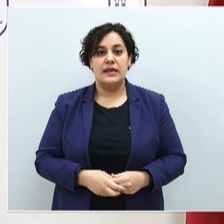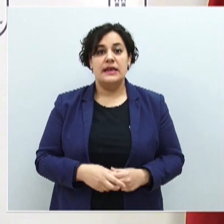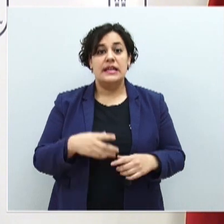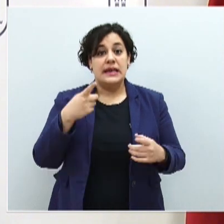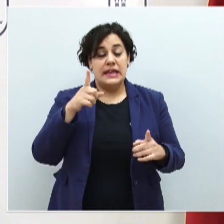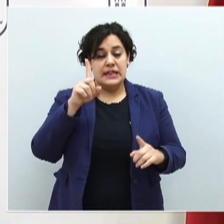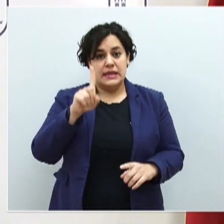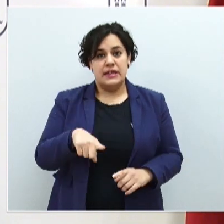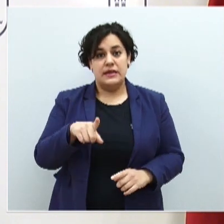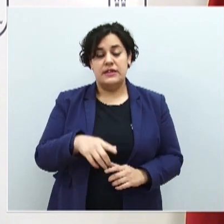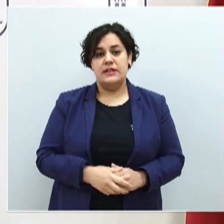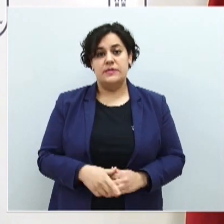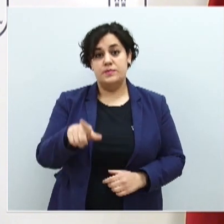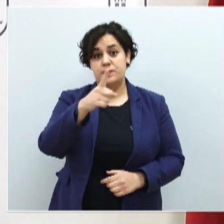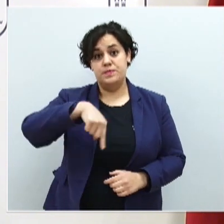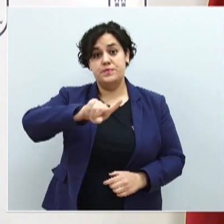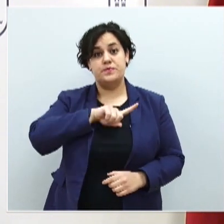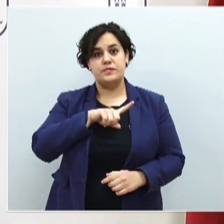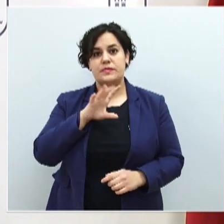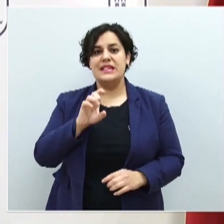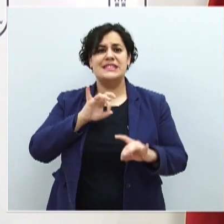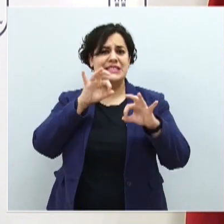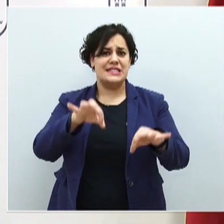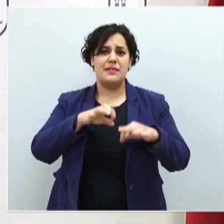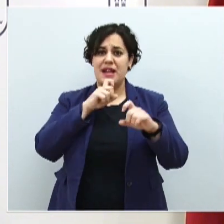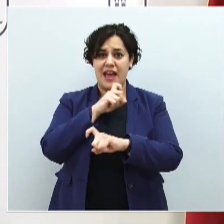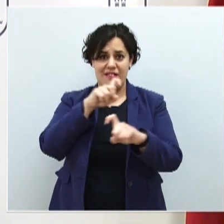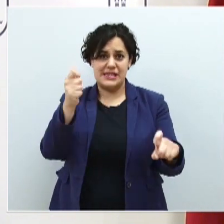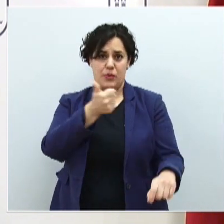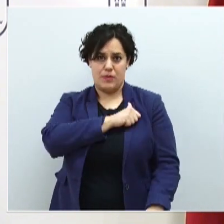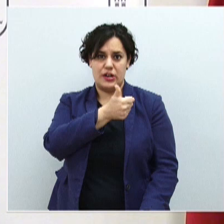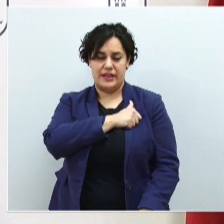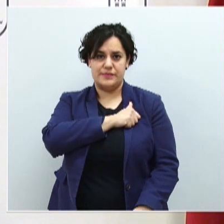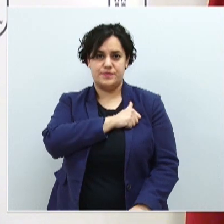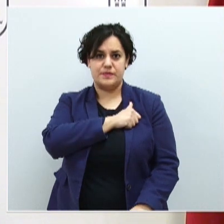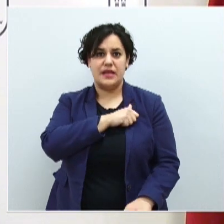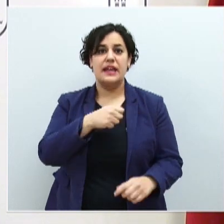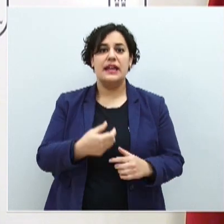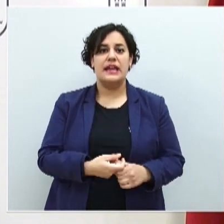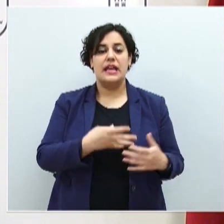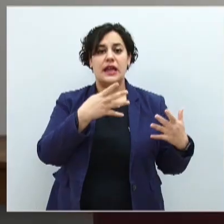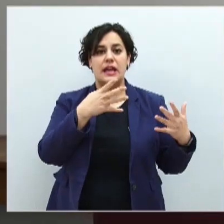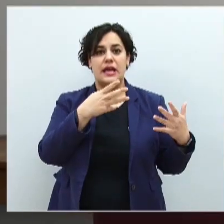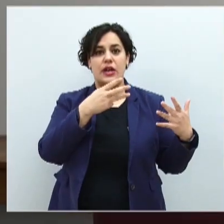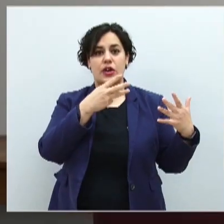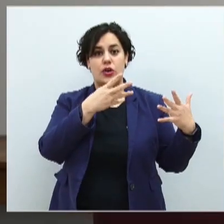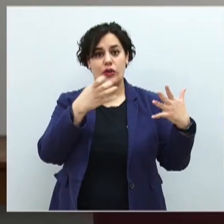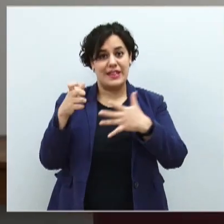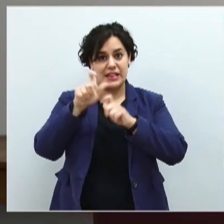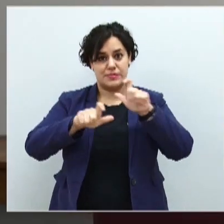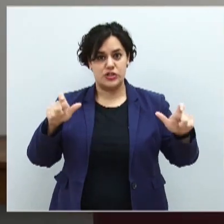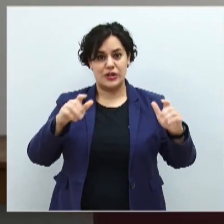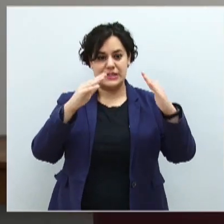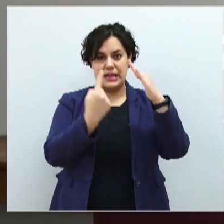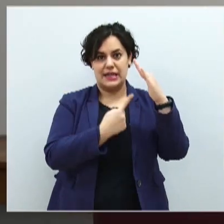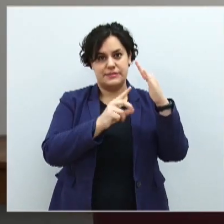comunicación con la policía y tenemos alrededor de 900 personas que se han soltado este aislamiento. Onda Regional de Murcia.